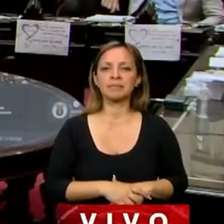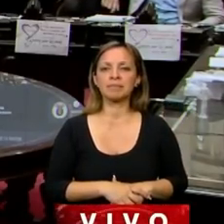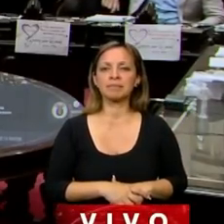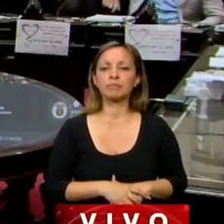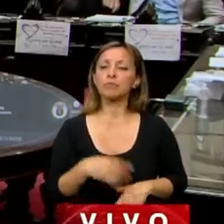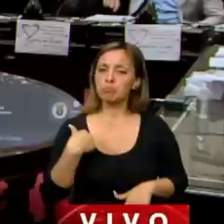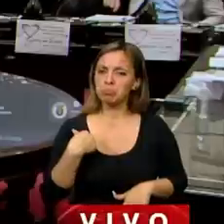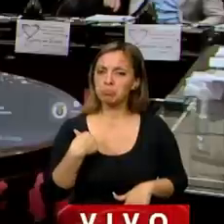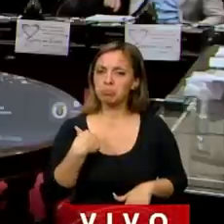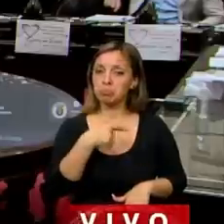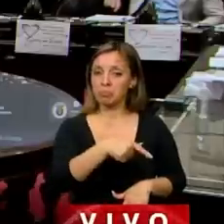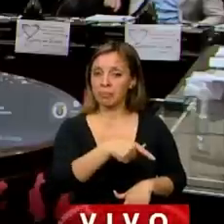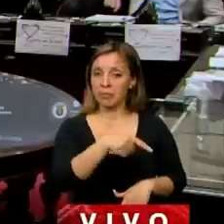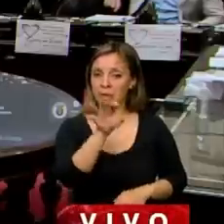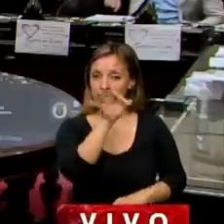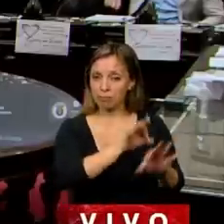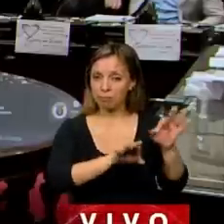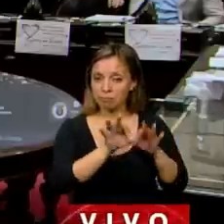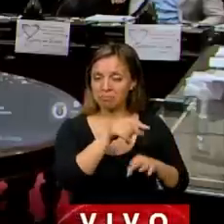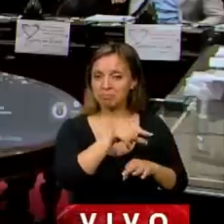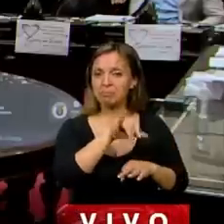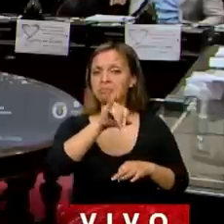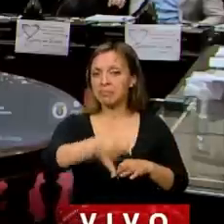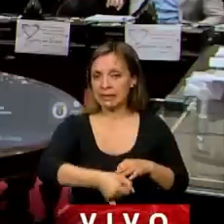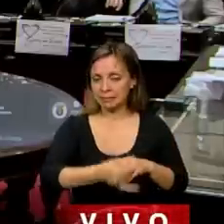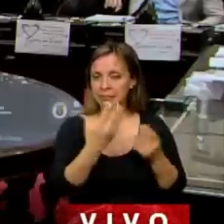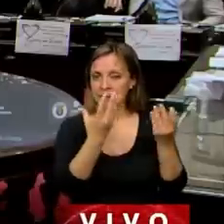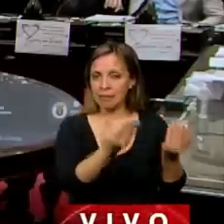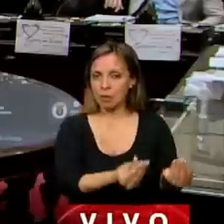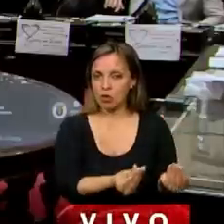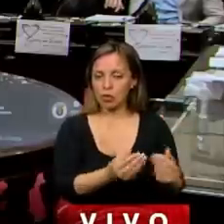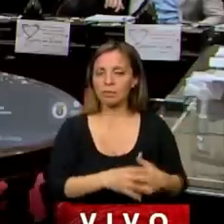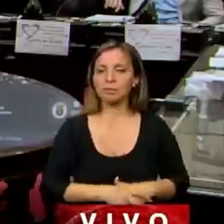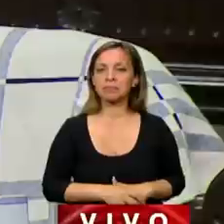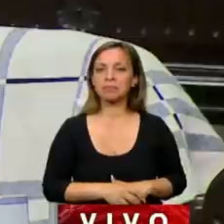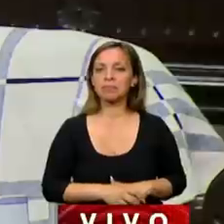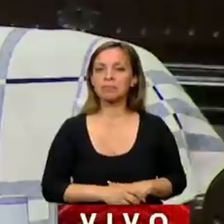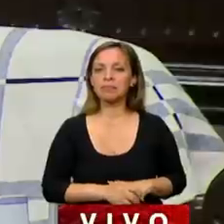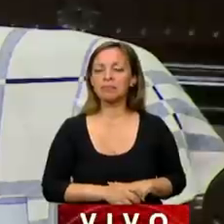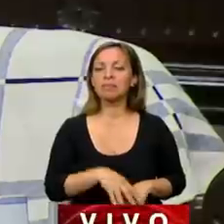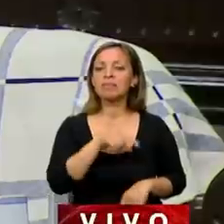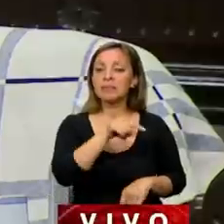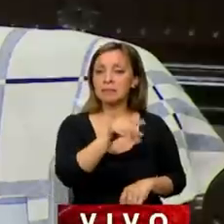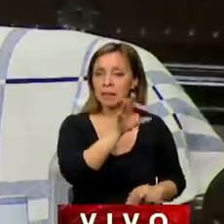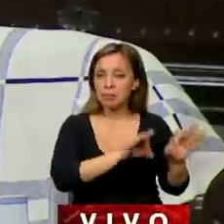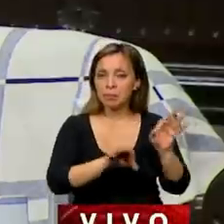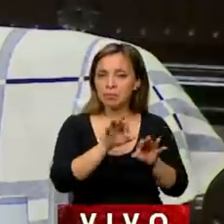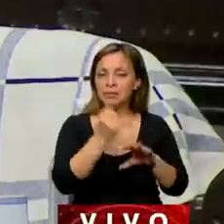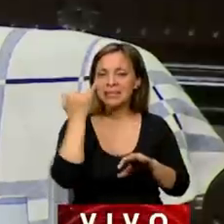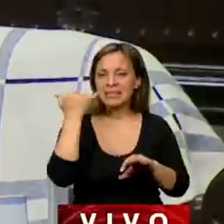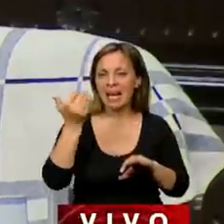apoyo el programa que es objeto de tratamiento y que fue tratado por los